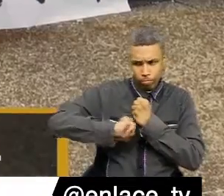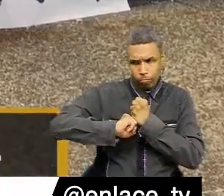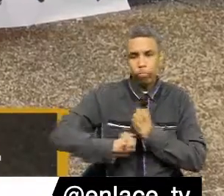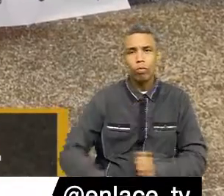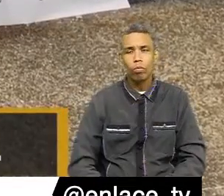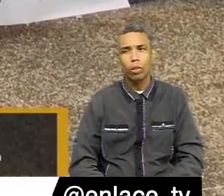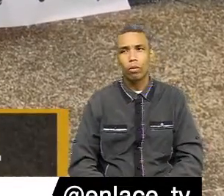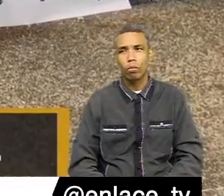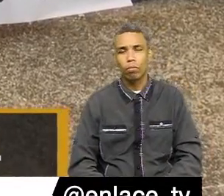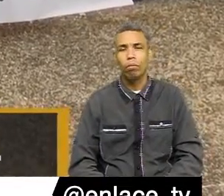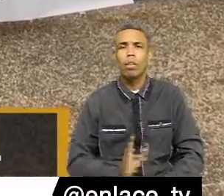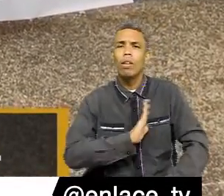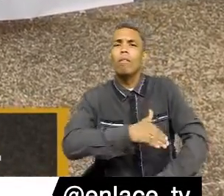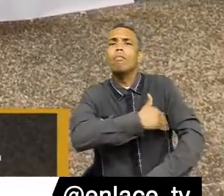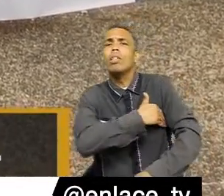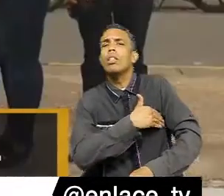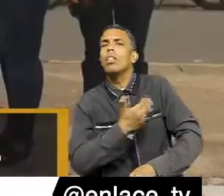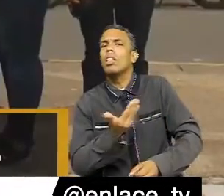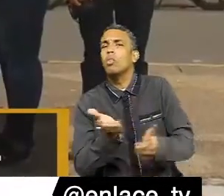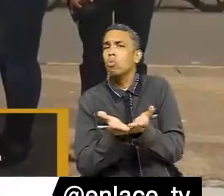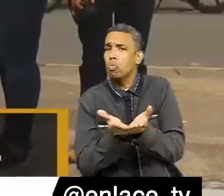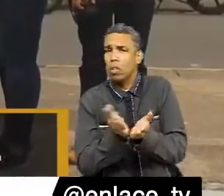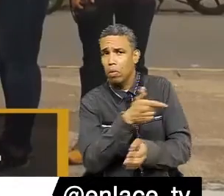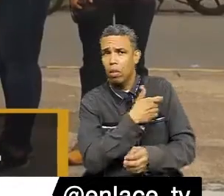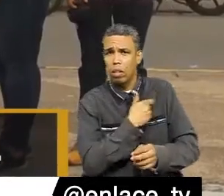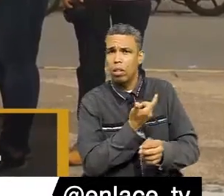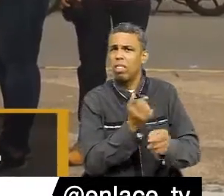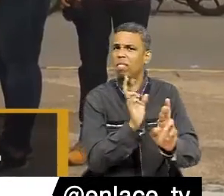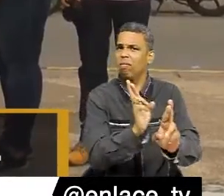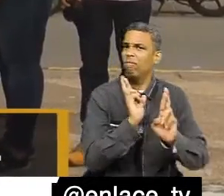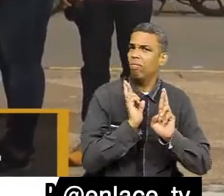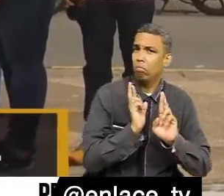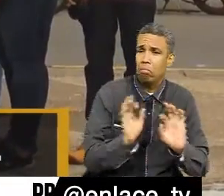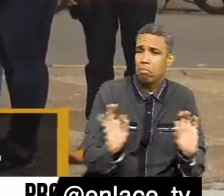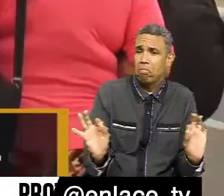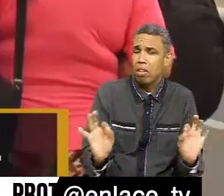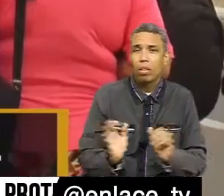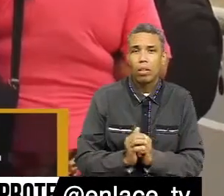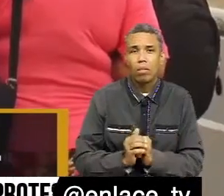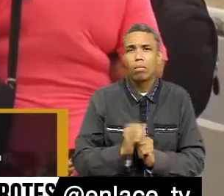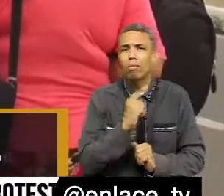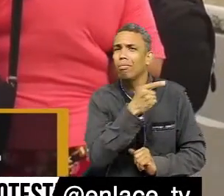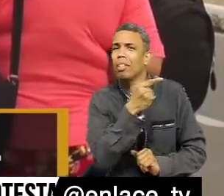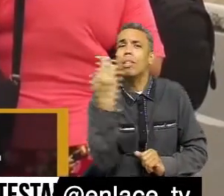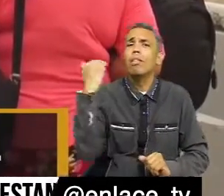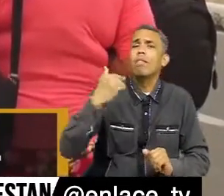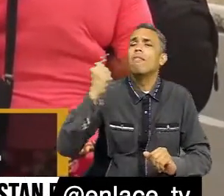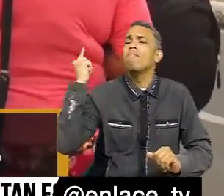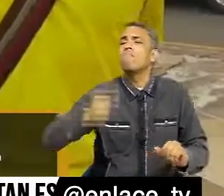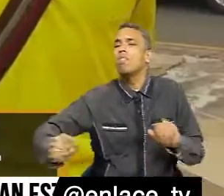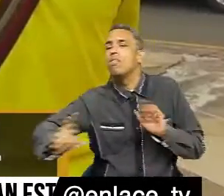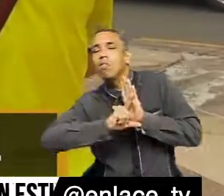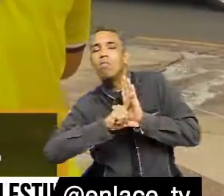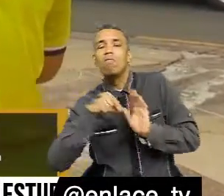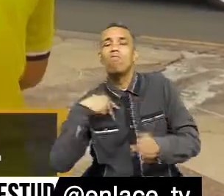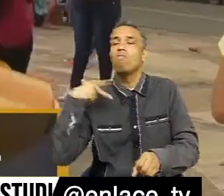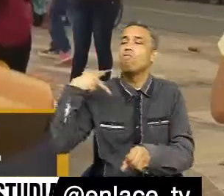El Ministerio de Educación no se ha pronunciado y si bien sacó una resolución, no la ha debatido.